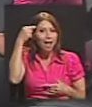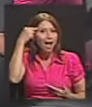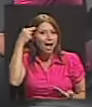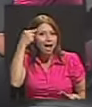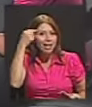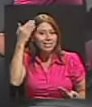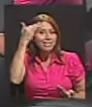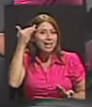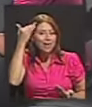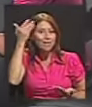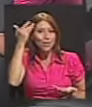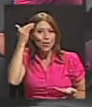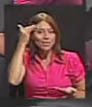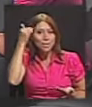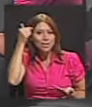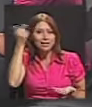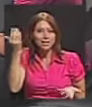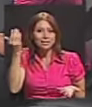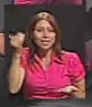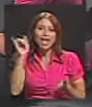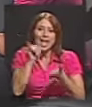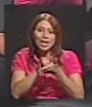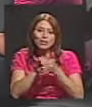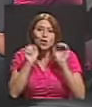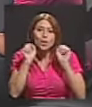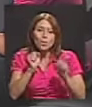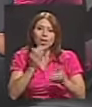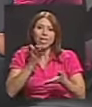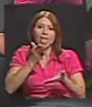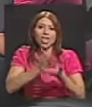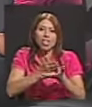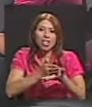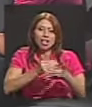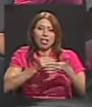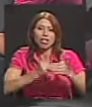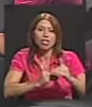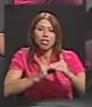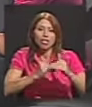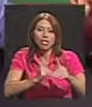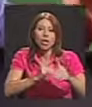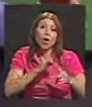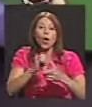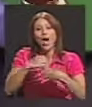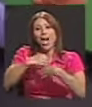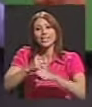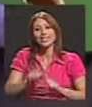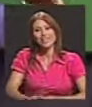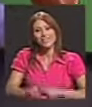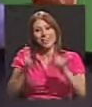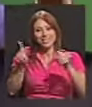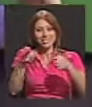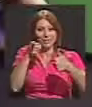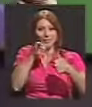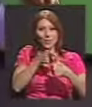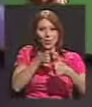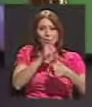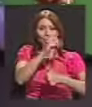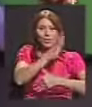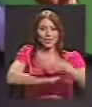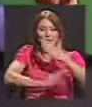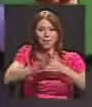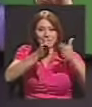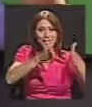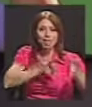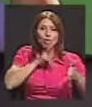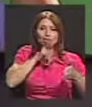esta masa gris y eso lo que te puede detener y lo que hace diferencia entre un discapacitado de verdad